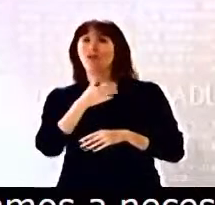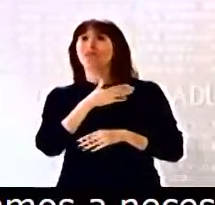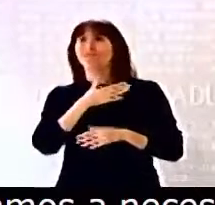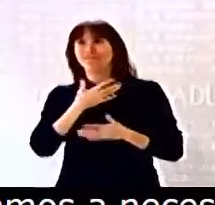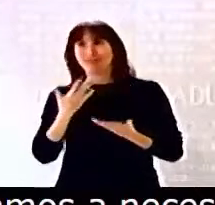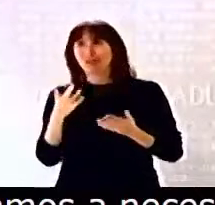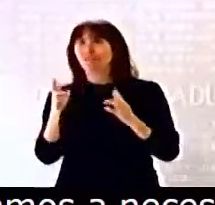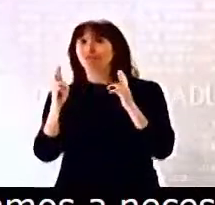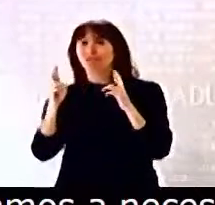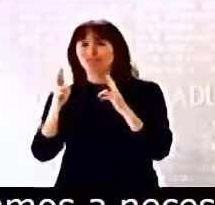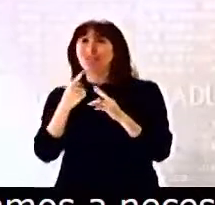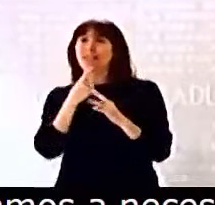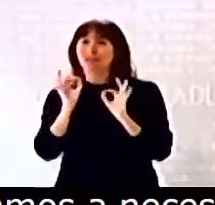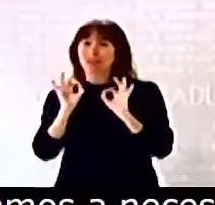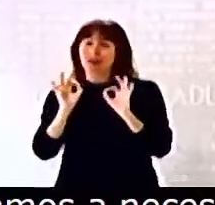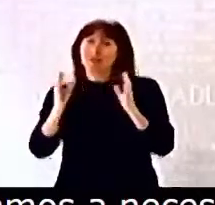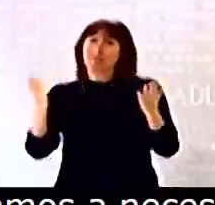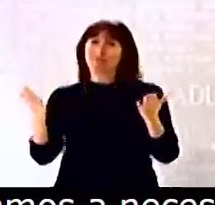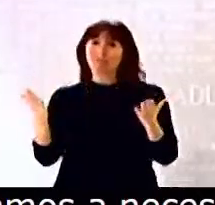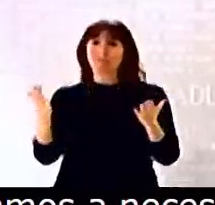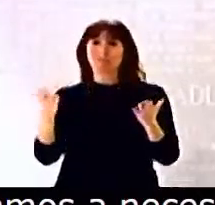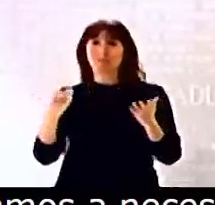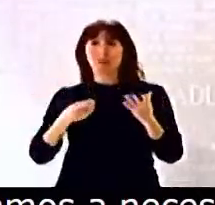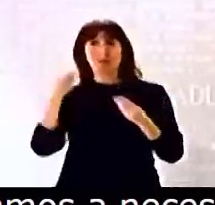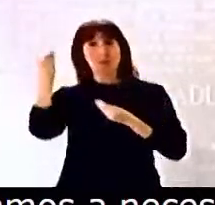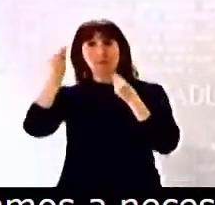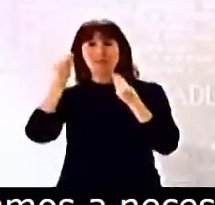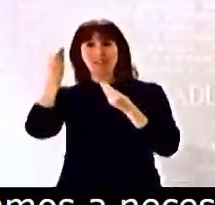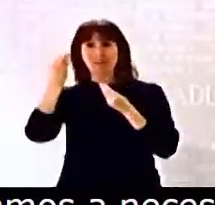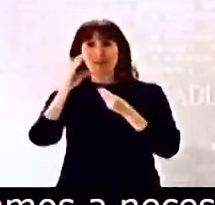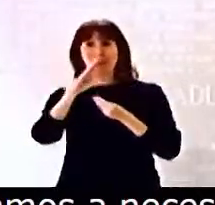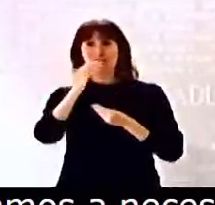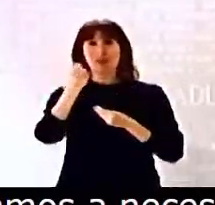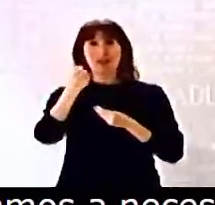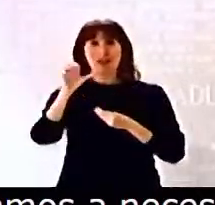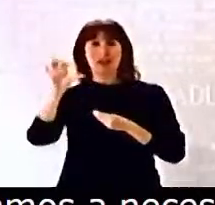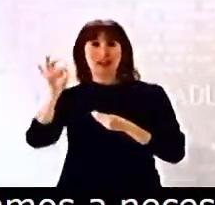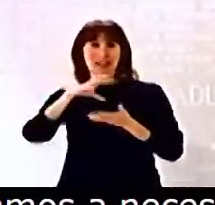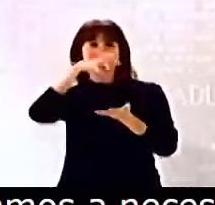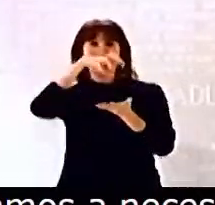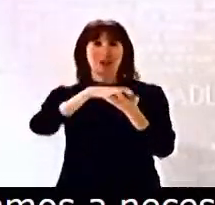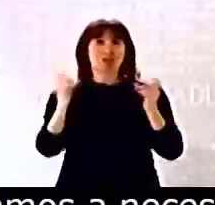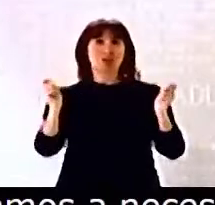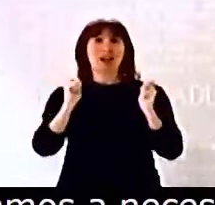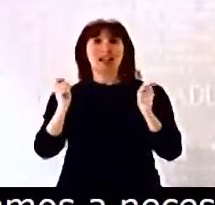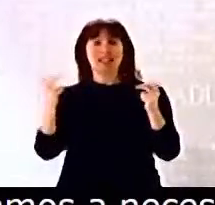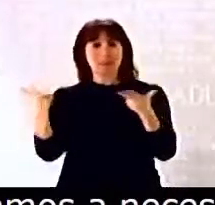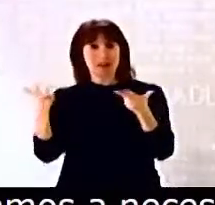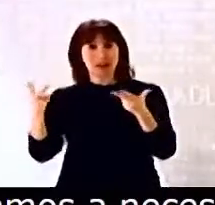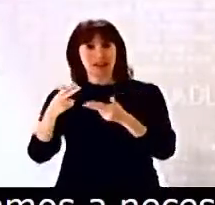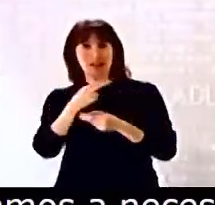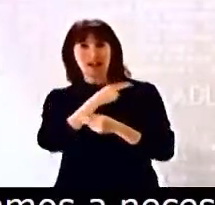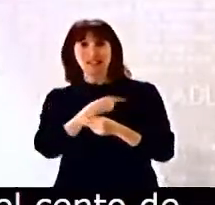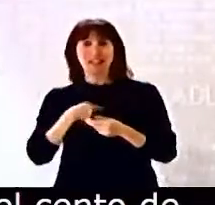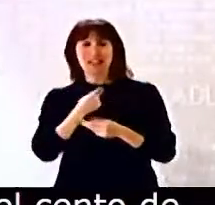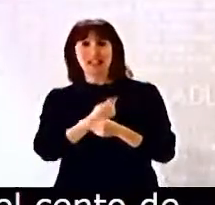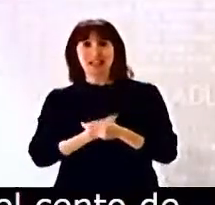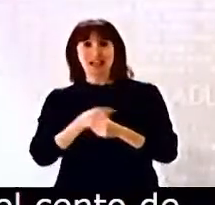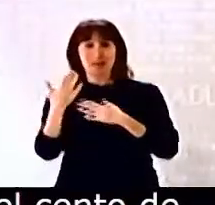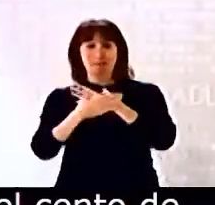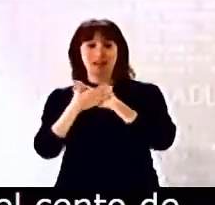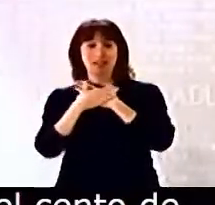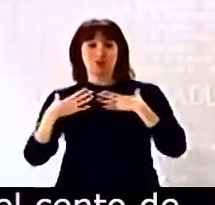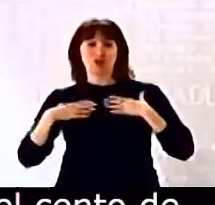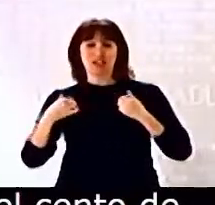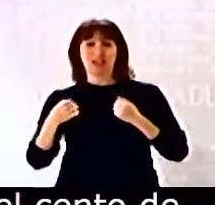Las estimaciones que hacen desde el CAES, desde el Centro de Alerta y Emergencias Sanitarias del Ministerio de Sanidad,